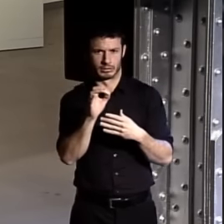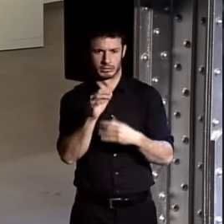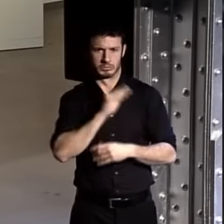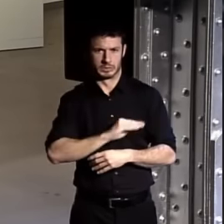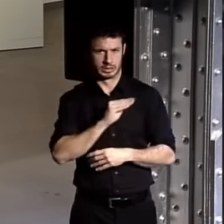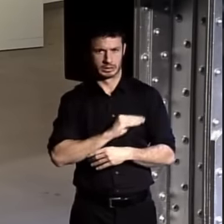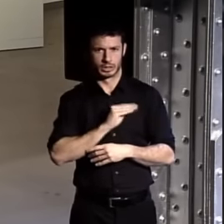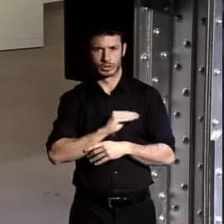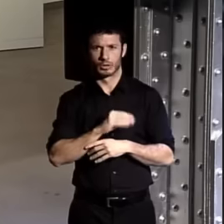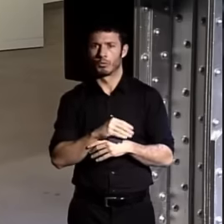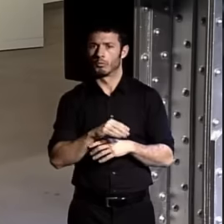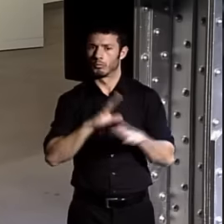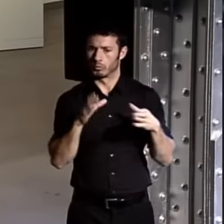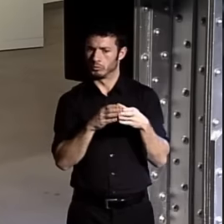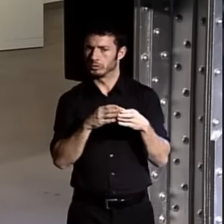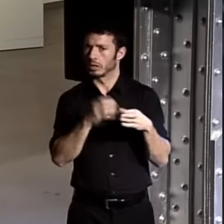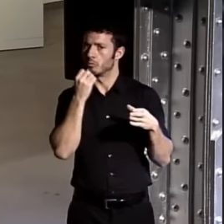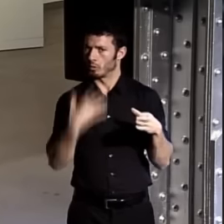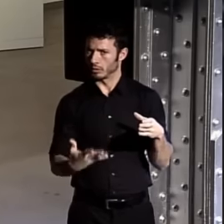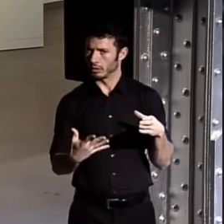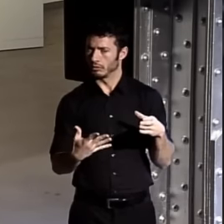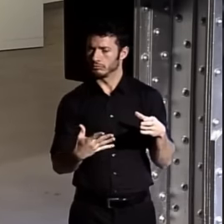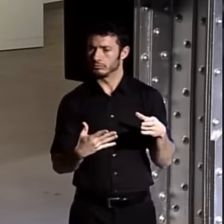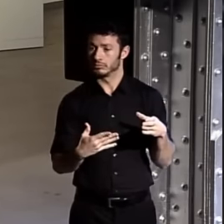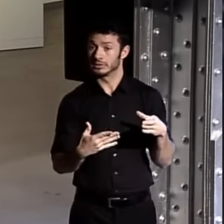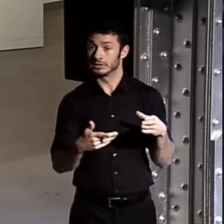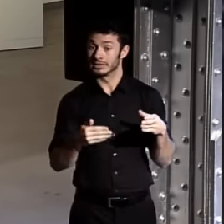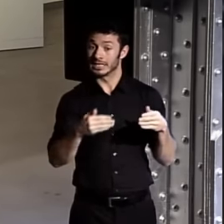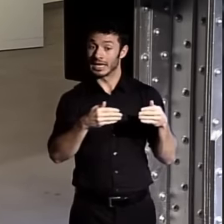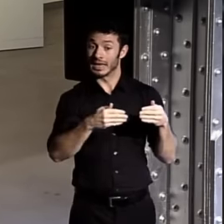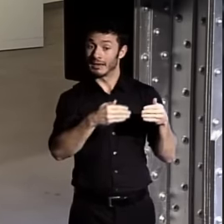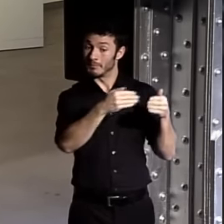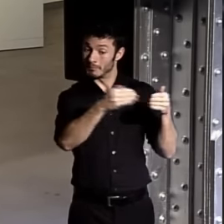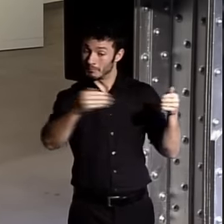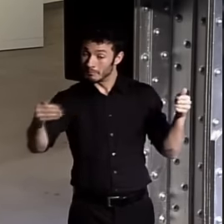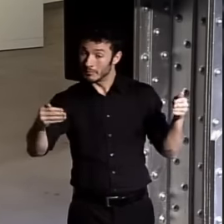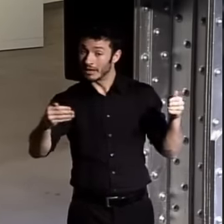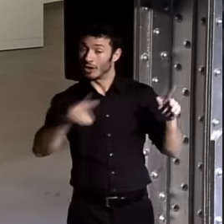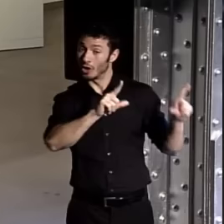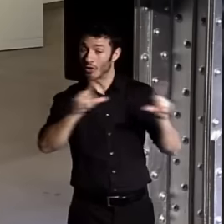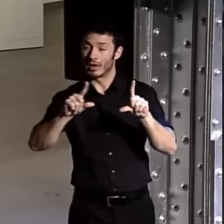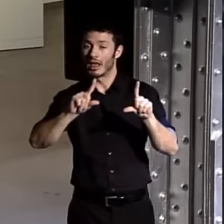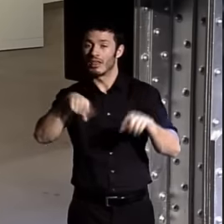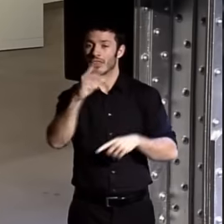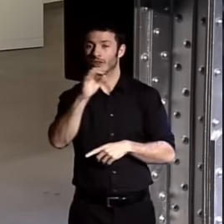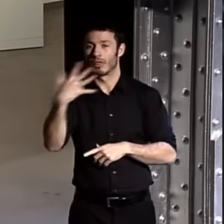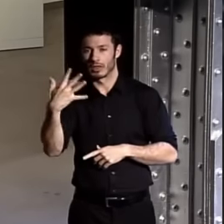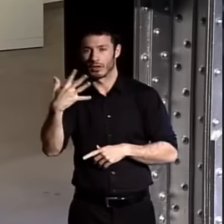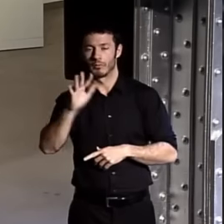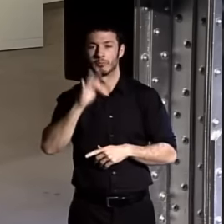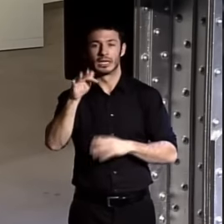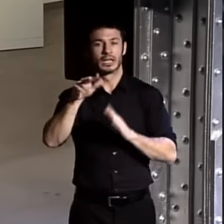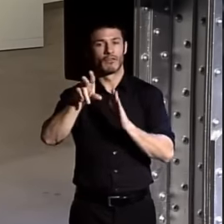pero creo que como como referencia está muy bien en pared eh Hay 105 obras y luego hay un audiovisual en el estupendo